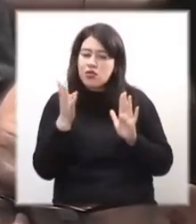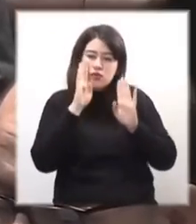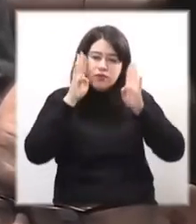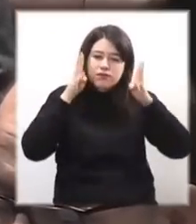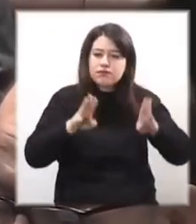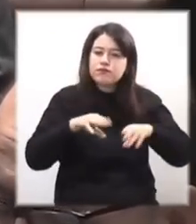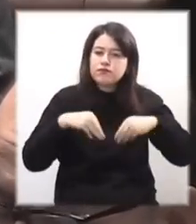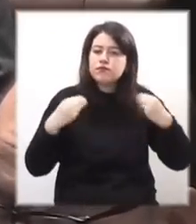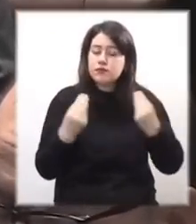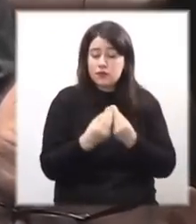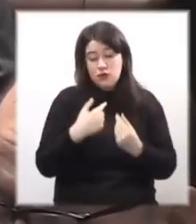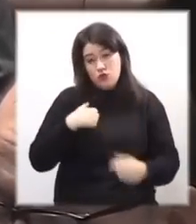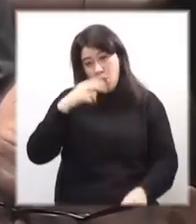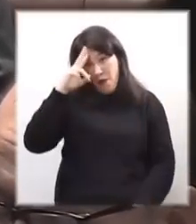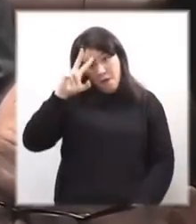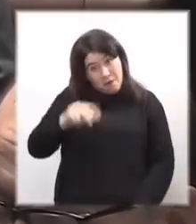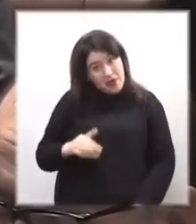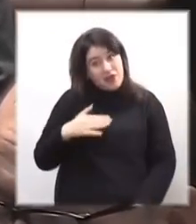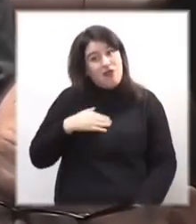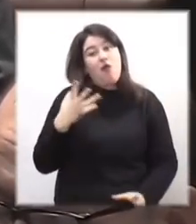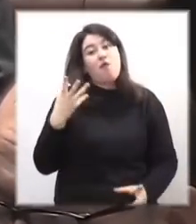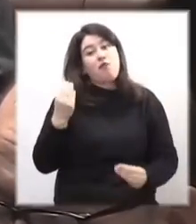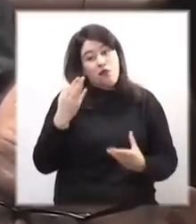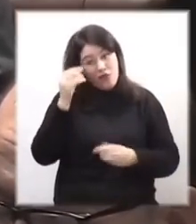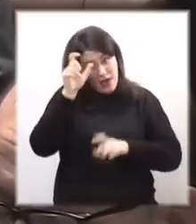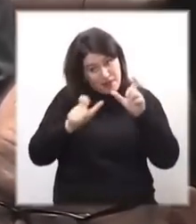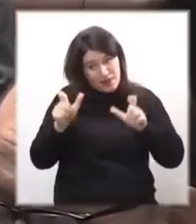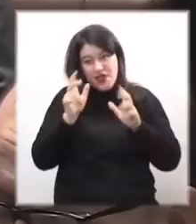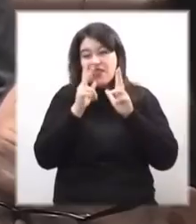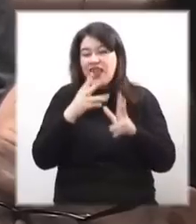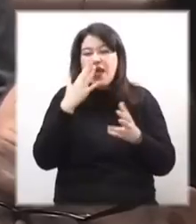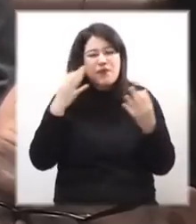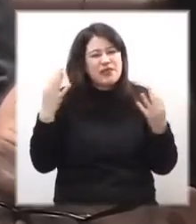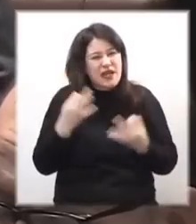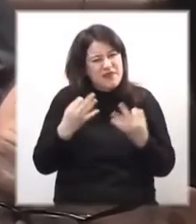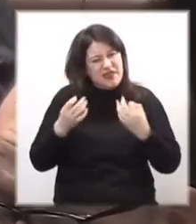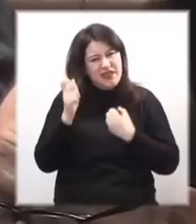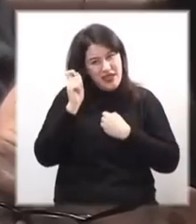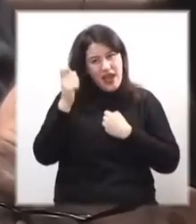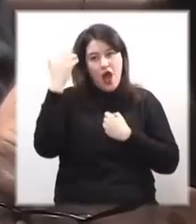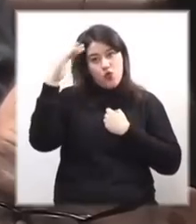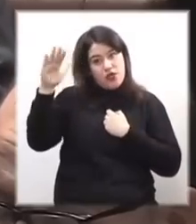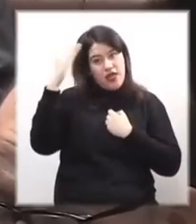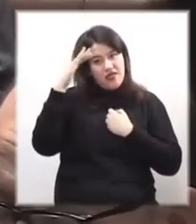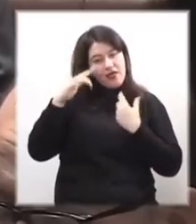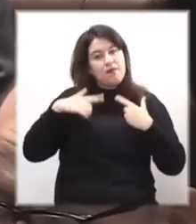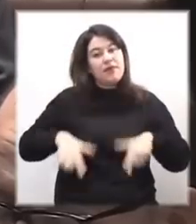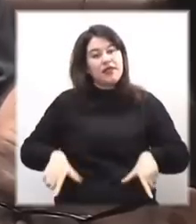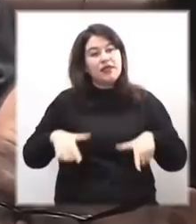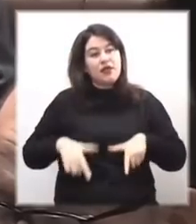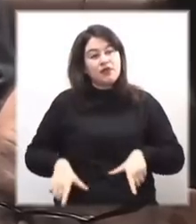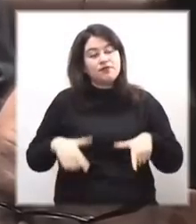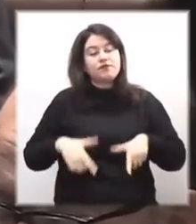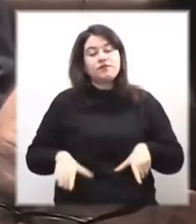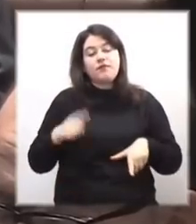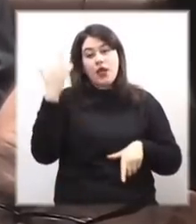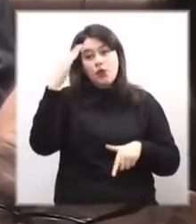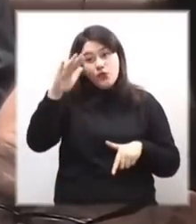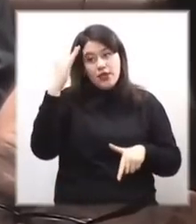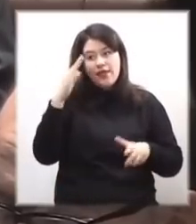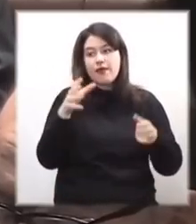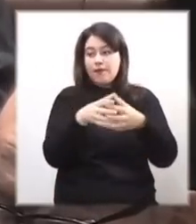en particular? Yo pienso que muchos de estos actores que mencioné, particularmente autoridades del Ministerio,